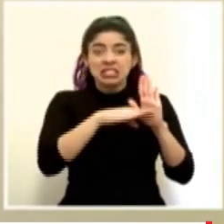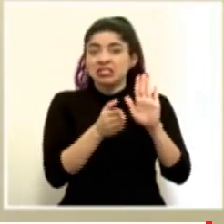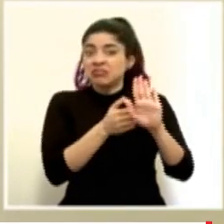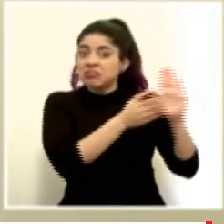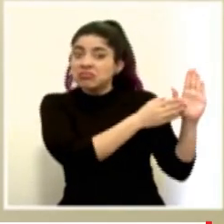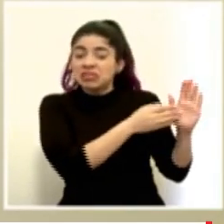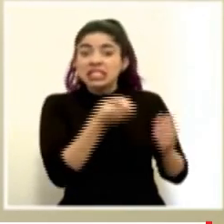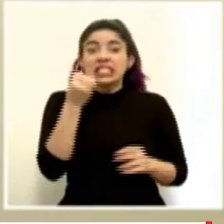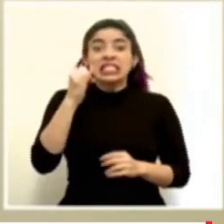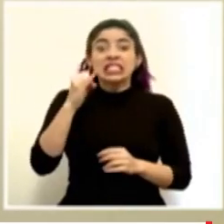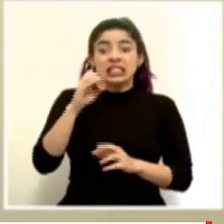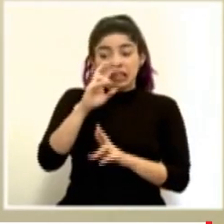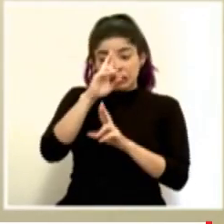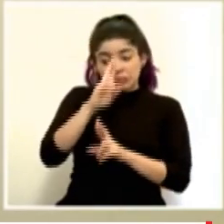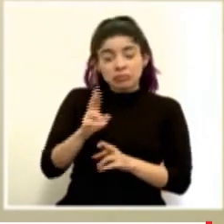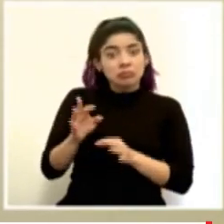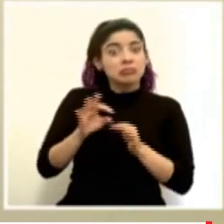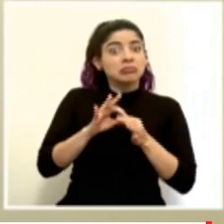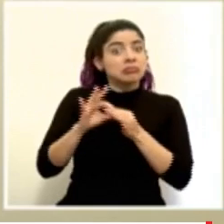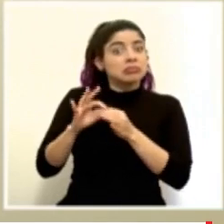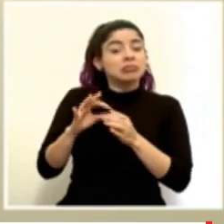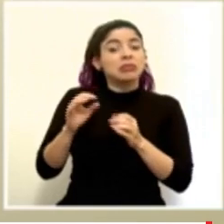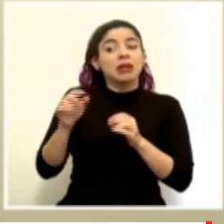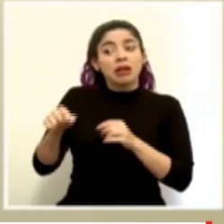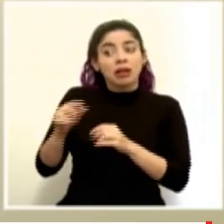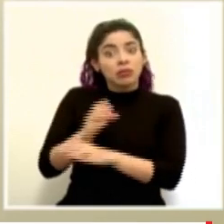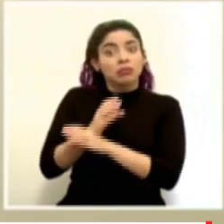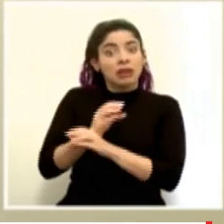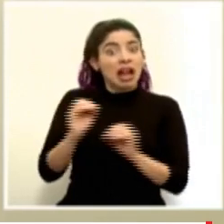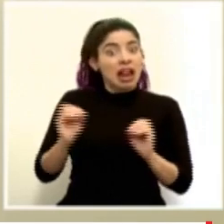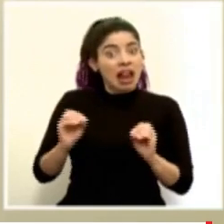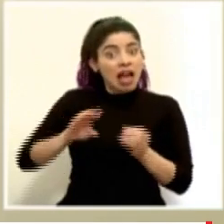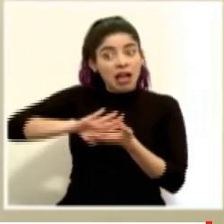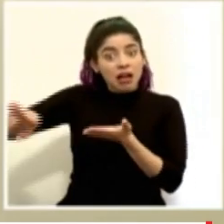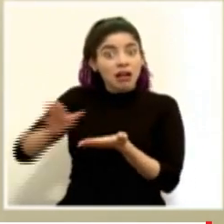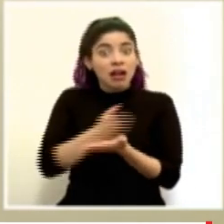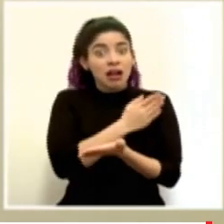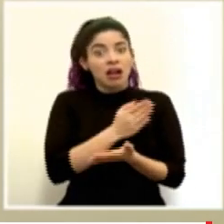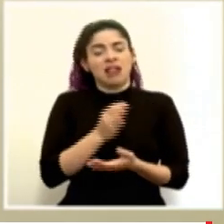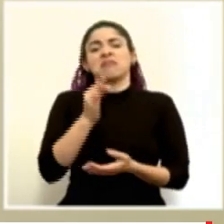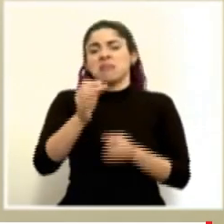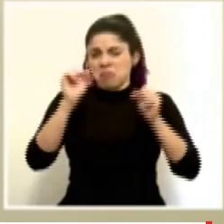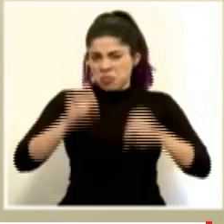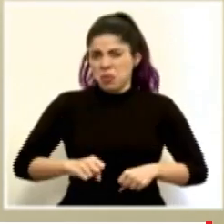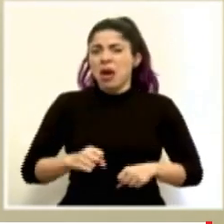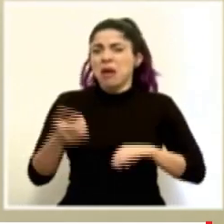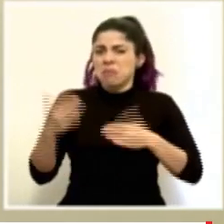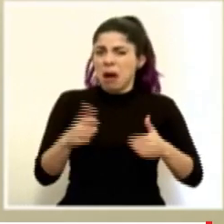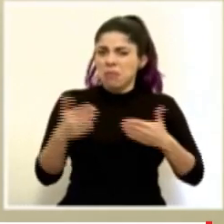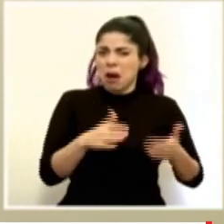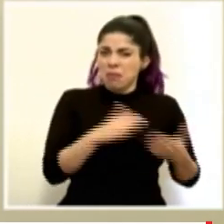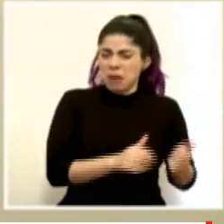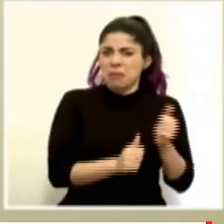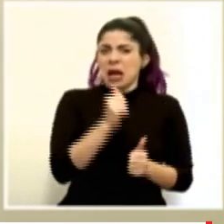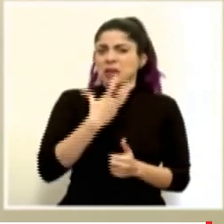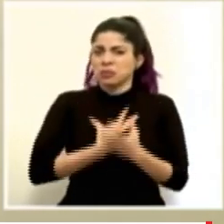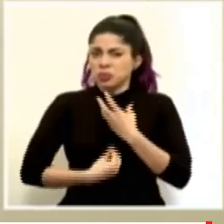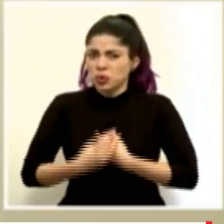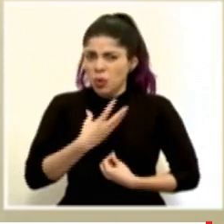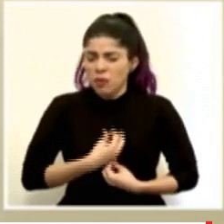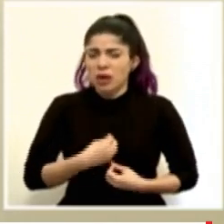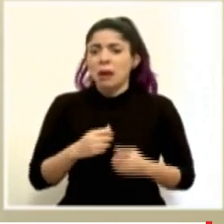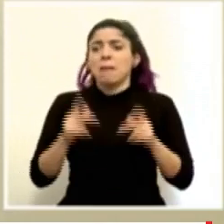sanitario, sin ninguna medida especial, vamos a estar sufriendo muchísimos más fallecimientos y más personas en